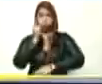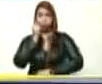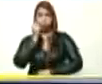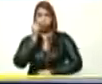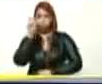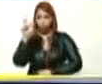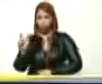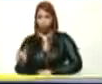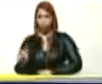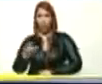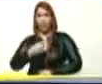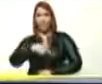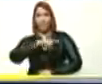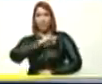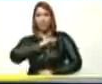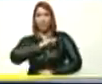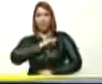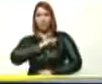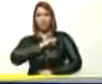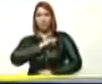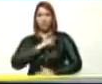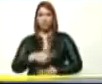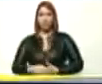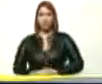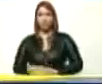de España, Delcy,